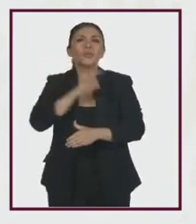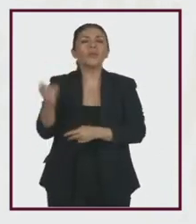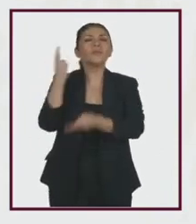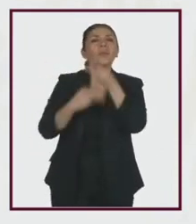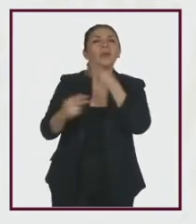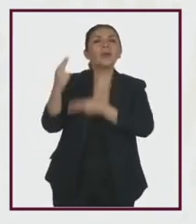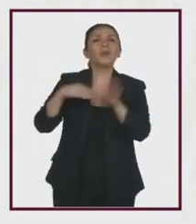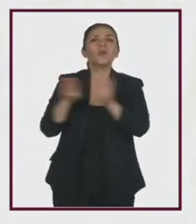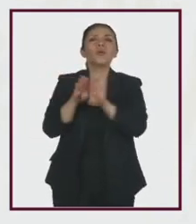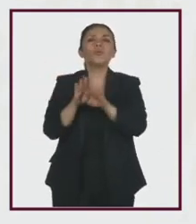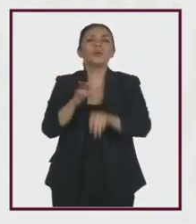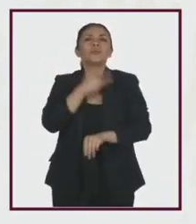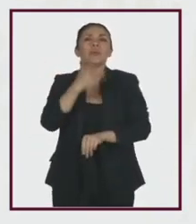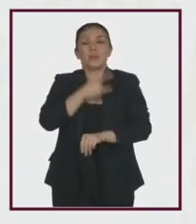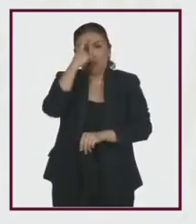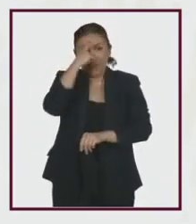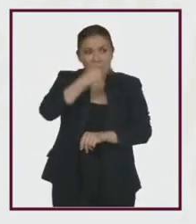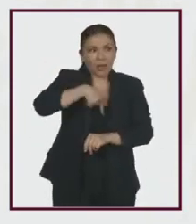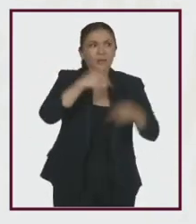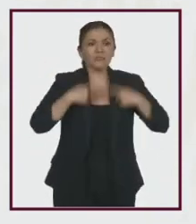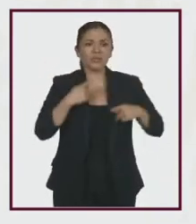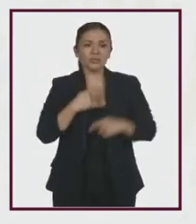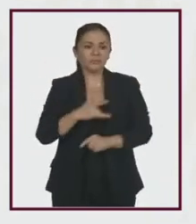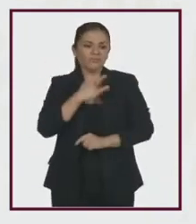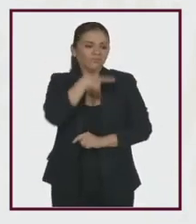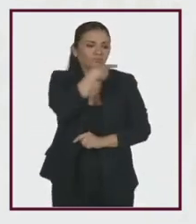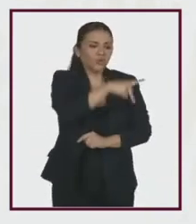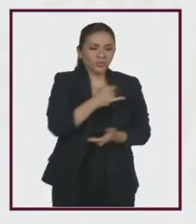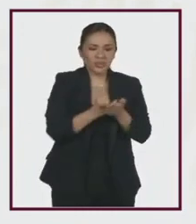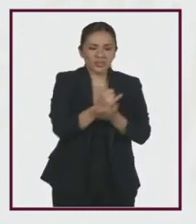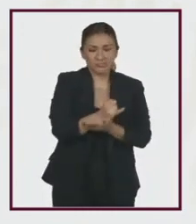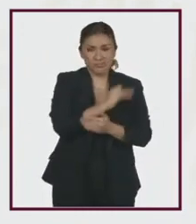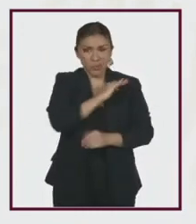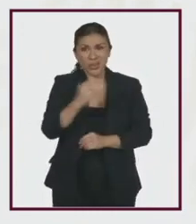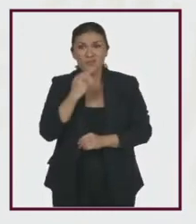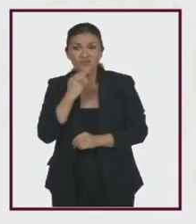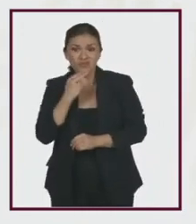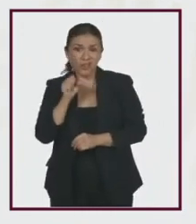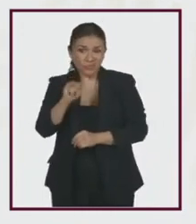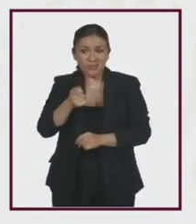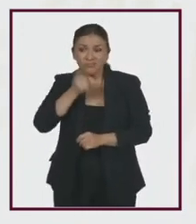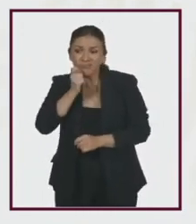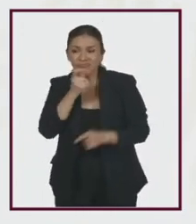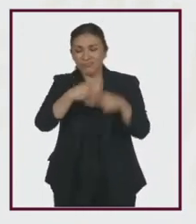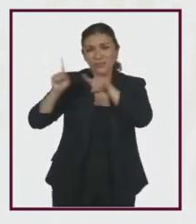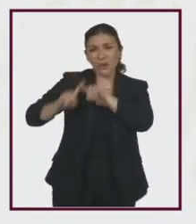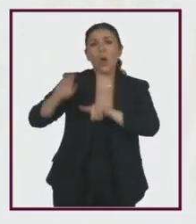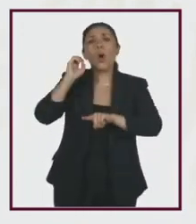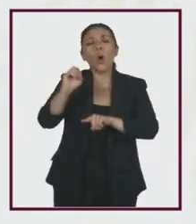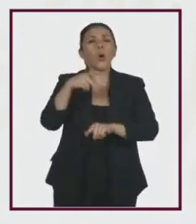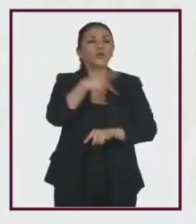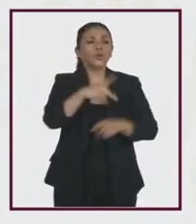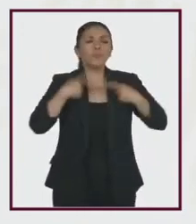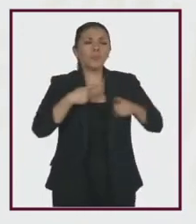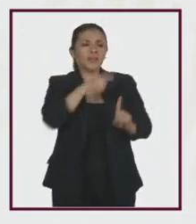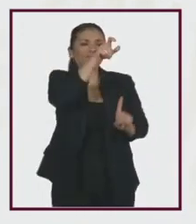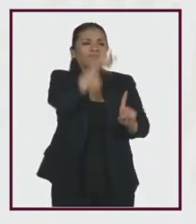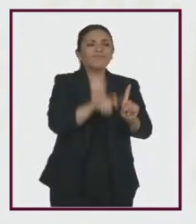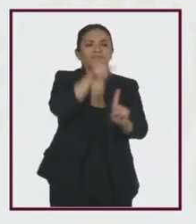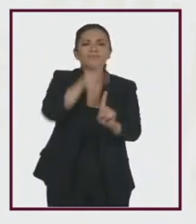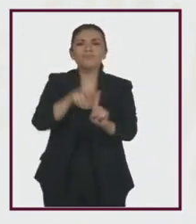generando impacto para que las personas decidan consumir o no consumir, y situaciones que tienen que ver con el individuo para que las